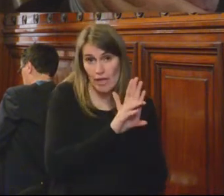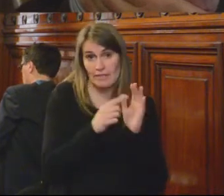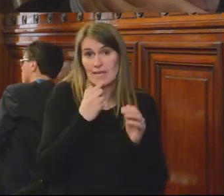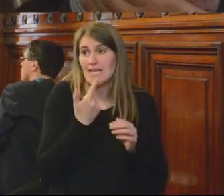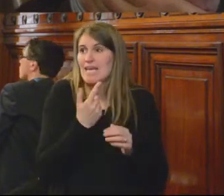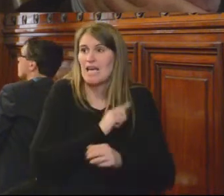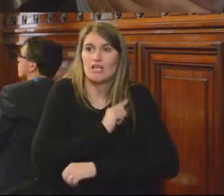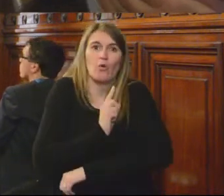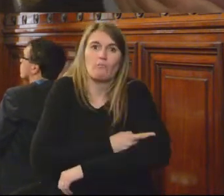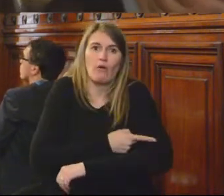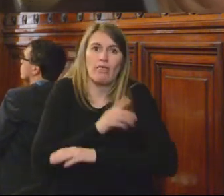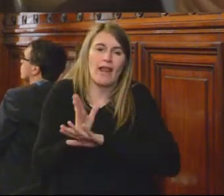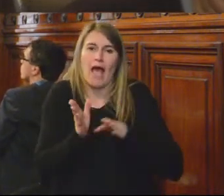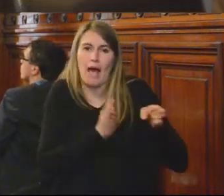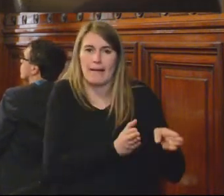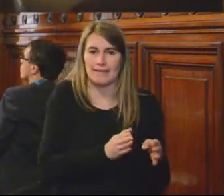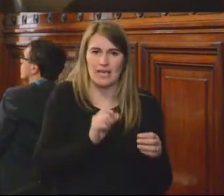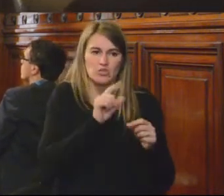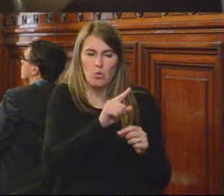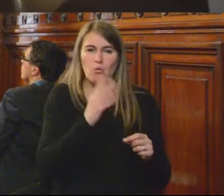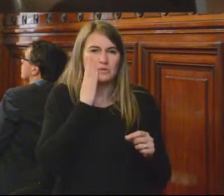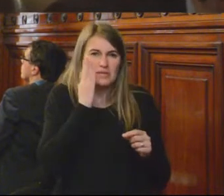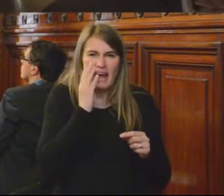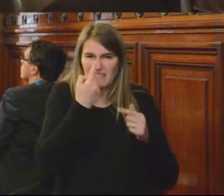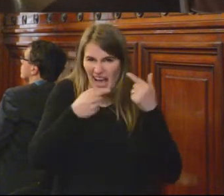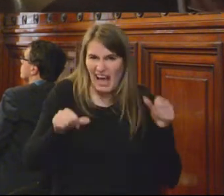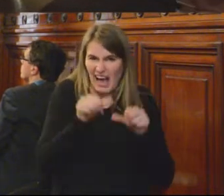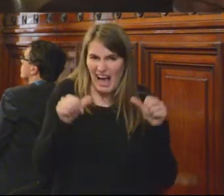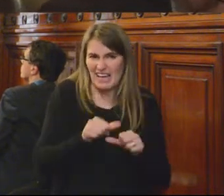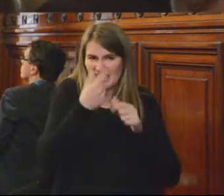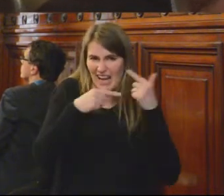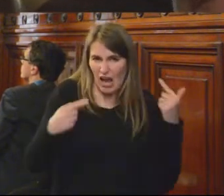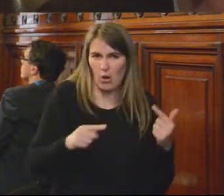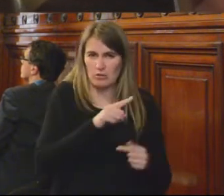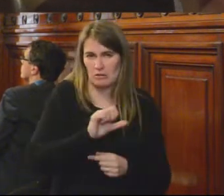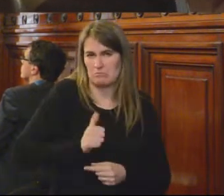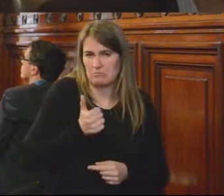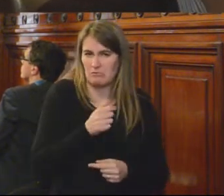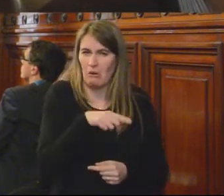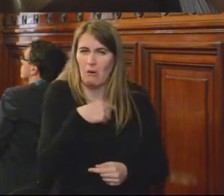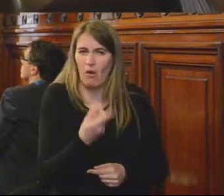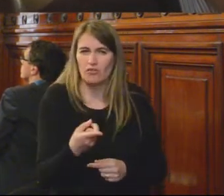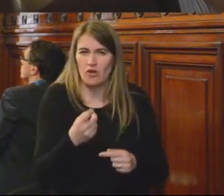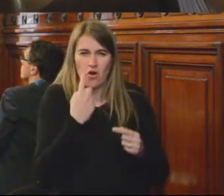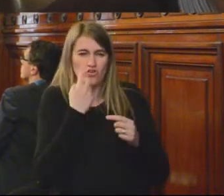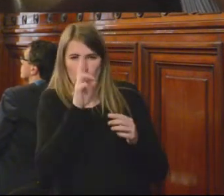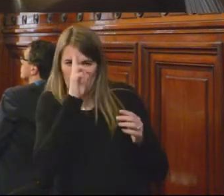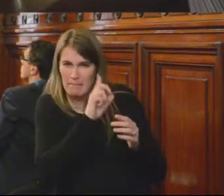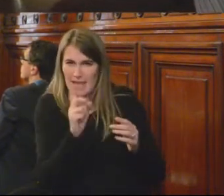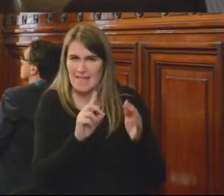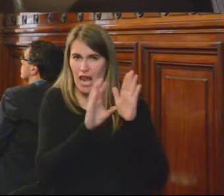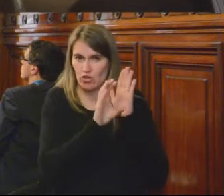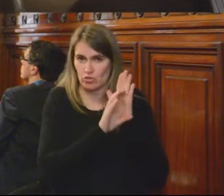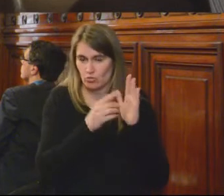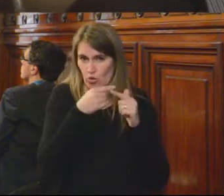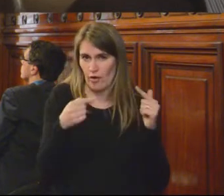paralelo, que excede las competencias del órgano constituyente, que usurpa las competencias de la Asamblea Nacional y que deja evidencia de la